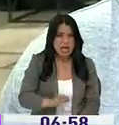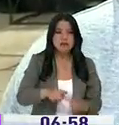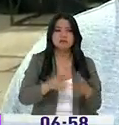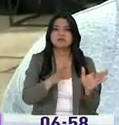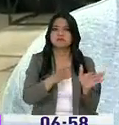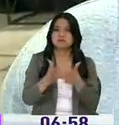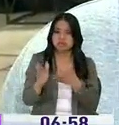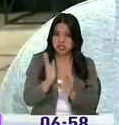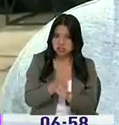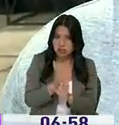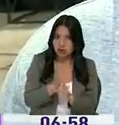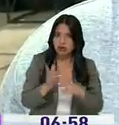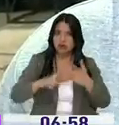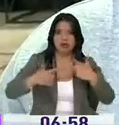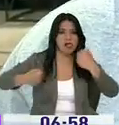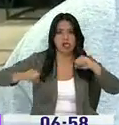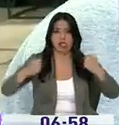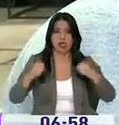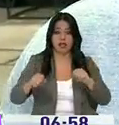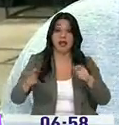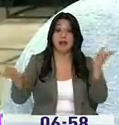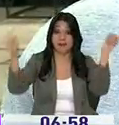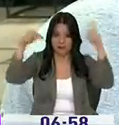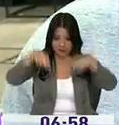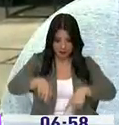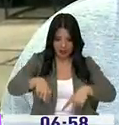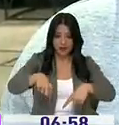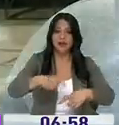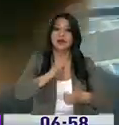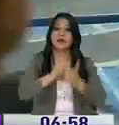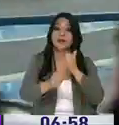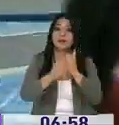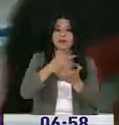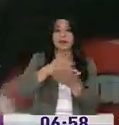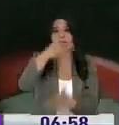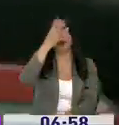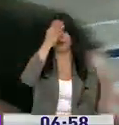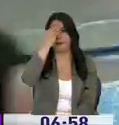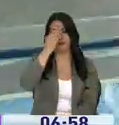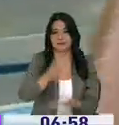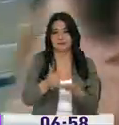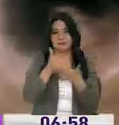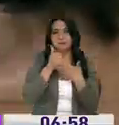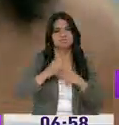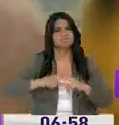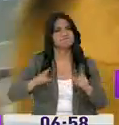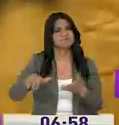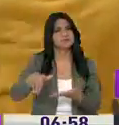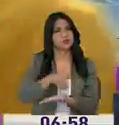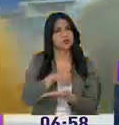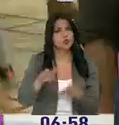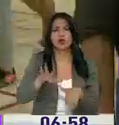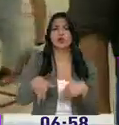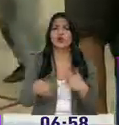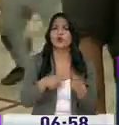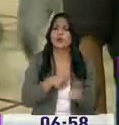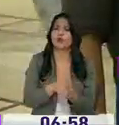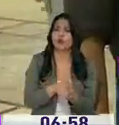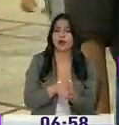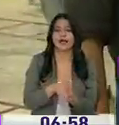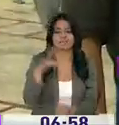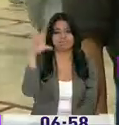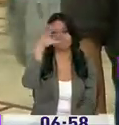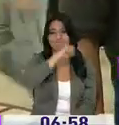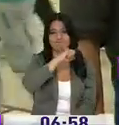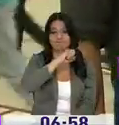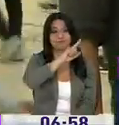psicológicos, hiperactividad, y este deporte ayuda mucho. Pero la interrogante está en cómo contribuye. Es ahí donde preguntamos